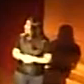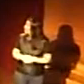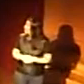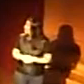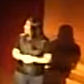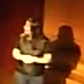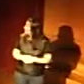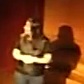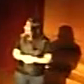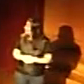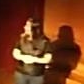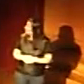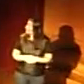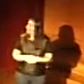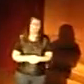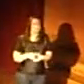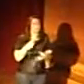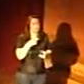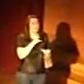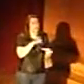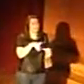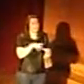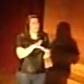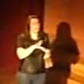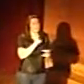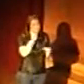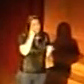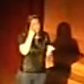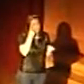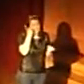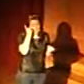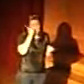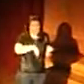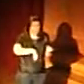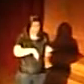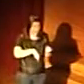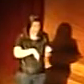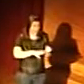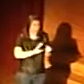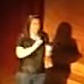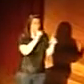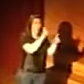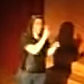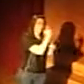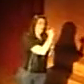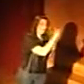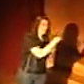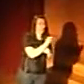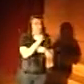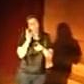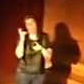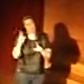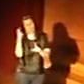mano de Eugenio Lucas eso hace concluir claramente y lo Y si recuerdan ahora las obras de pramil como esta es una obra también